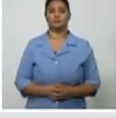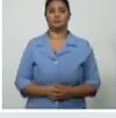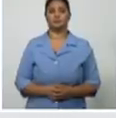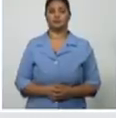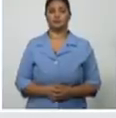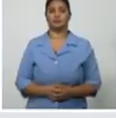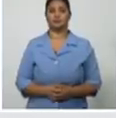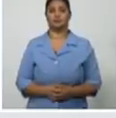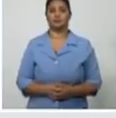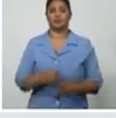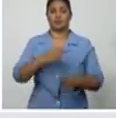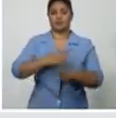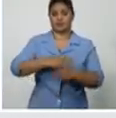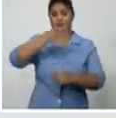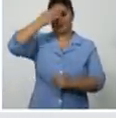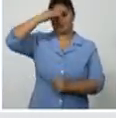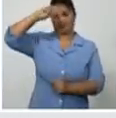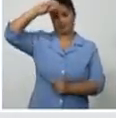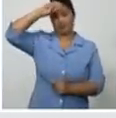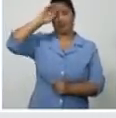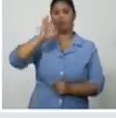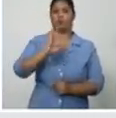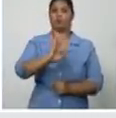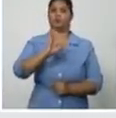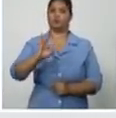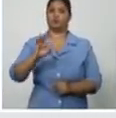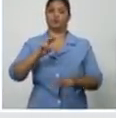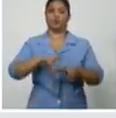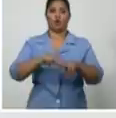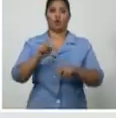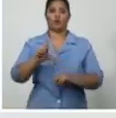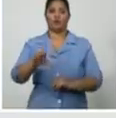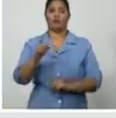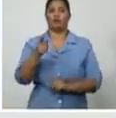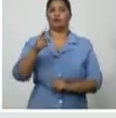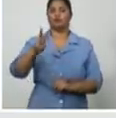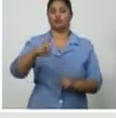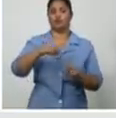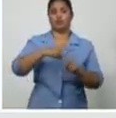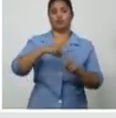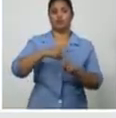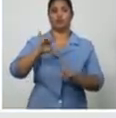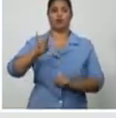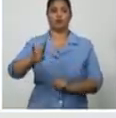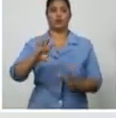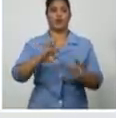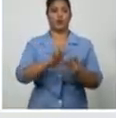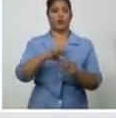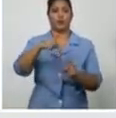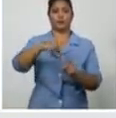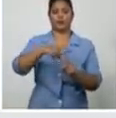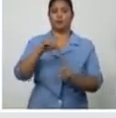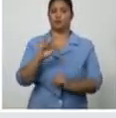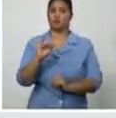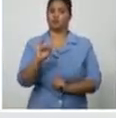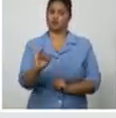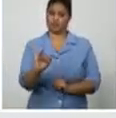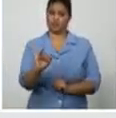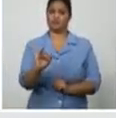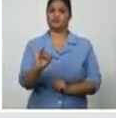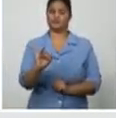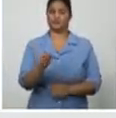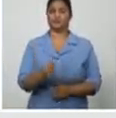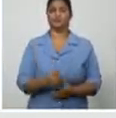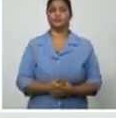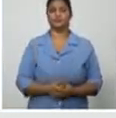de ayer. Holguín con 12, Las Tunas con 9 y Guantánamo con 7. Se demuestra